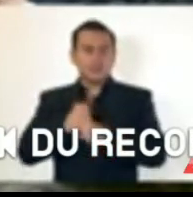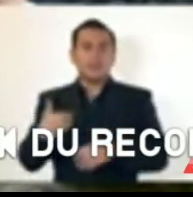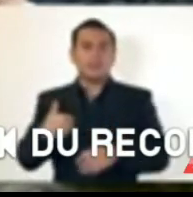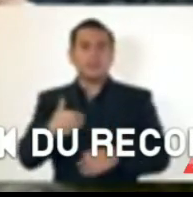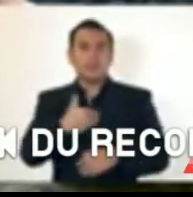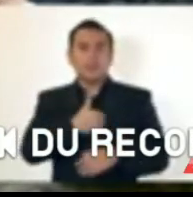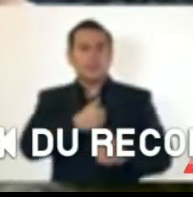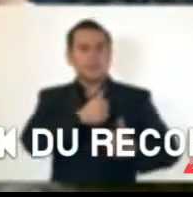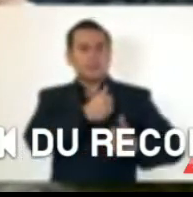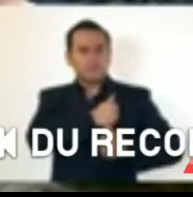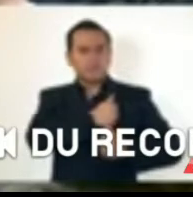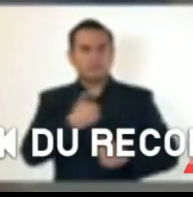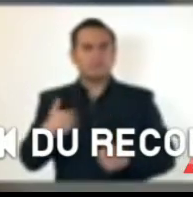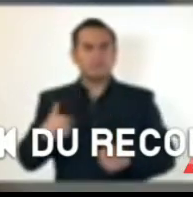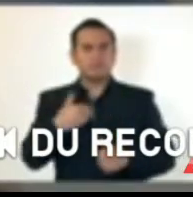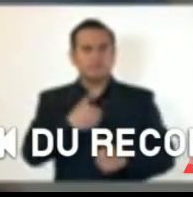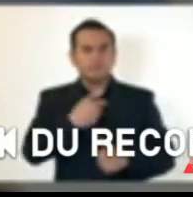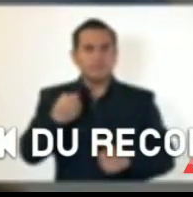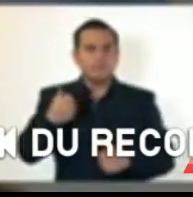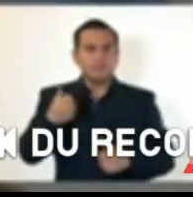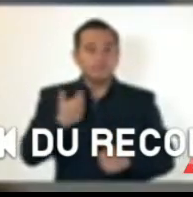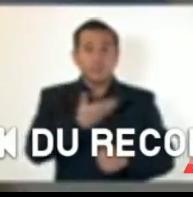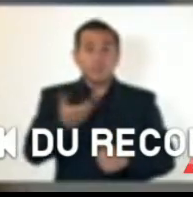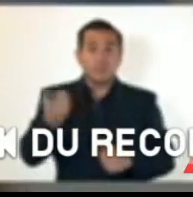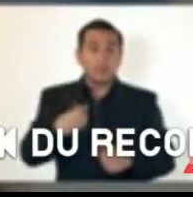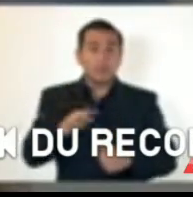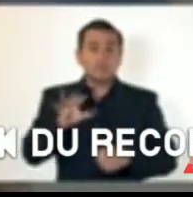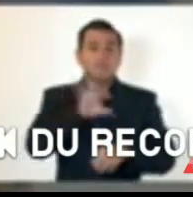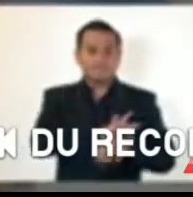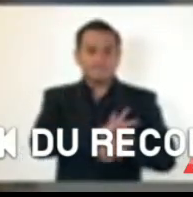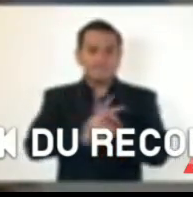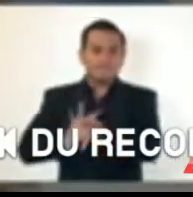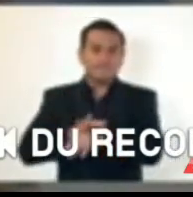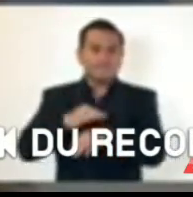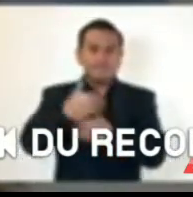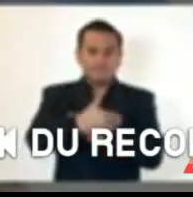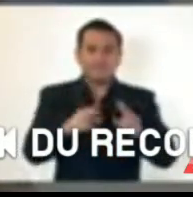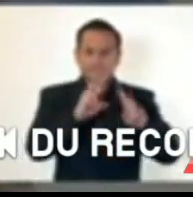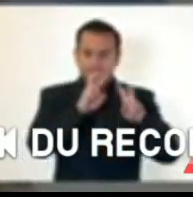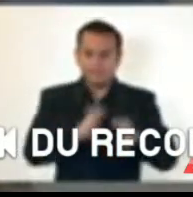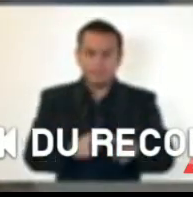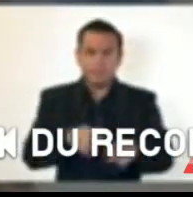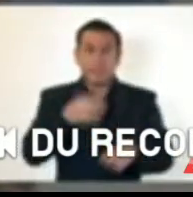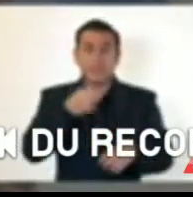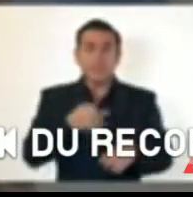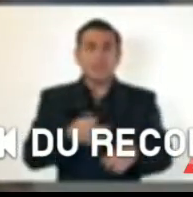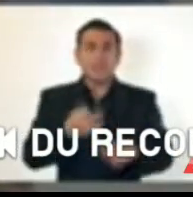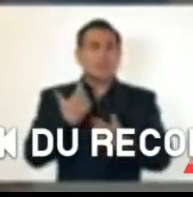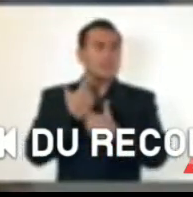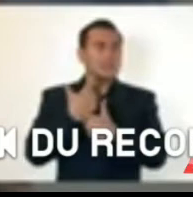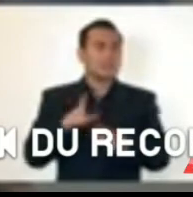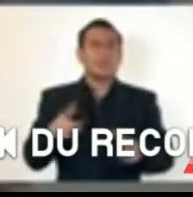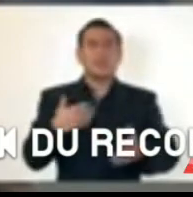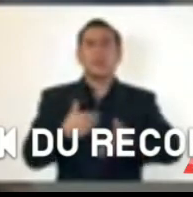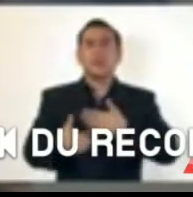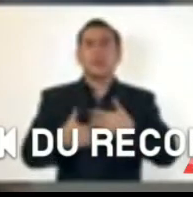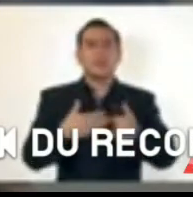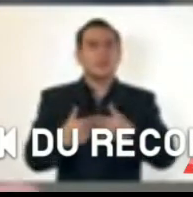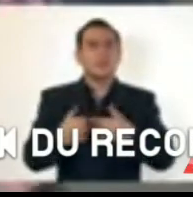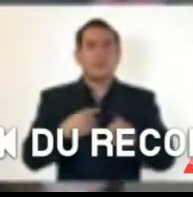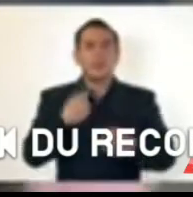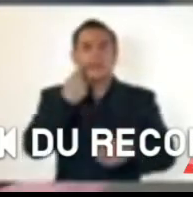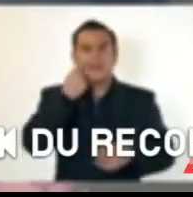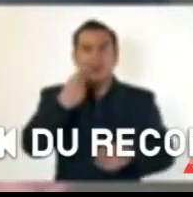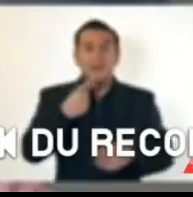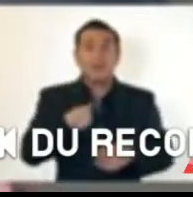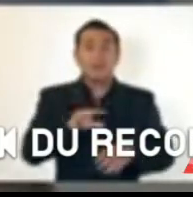sean más duros con la gente en la calle. Yo no quiero escuchar, y bueno, si es un país libre lo pueden poner, pero no me va a importar ver en las redes